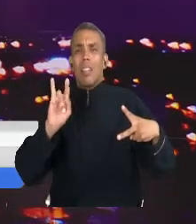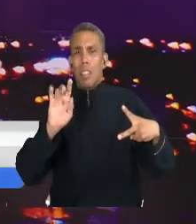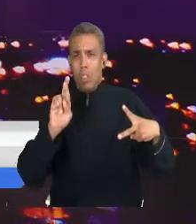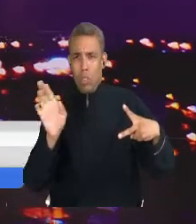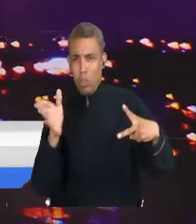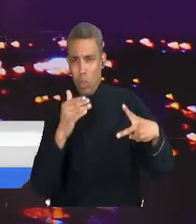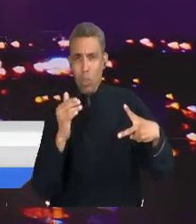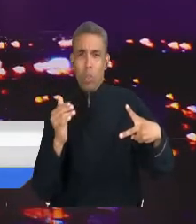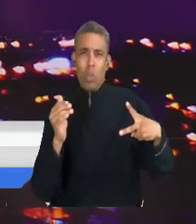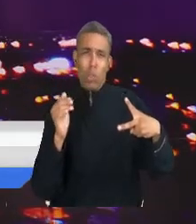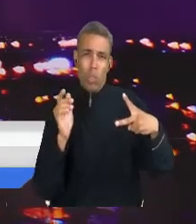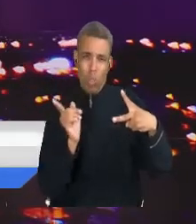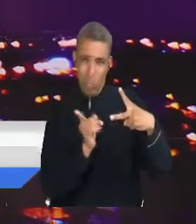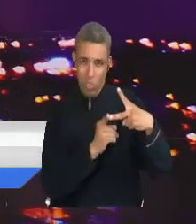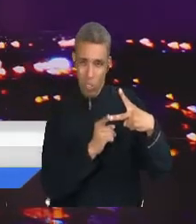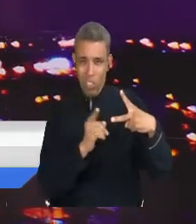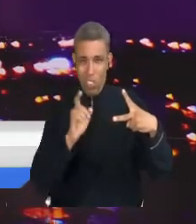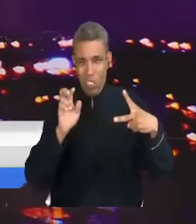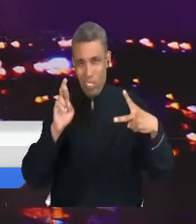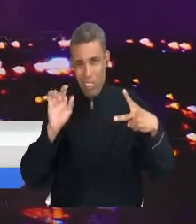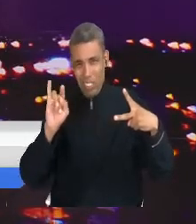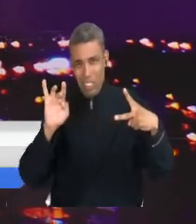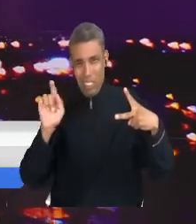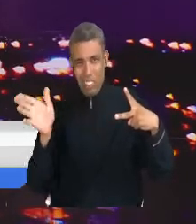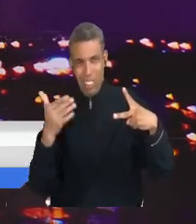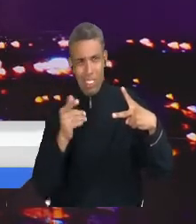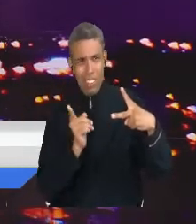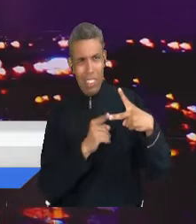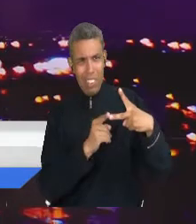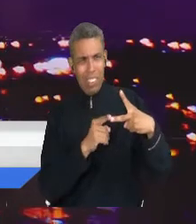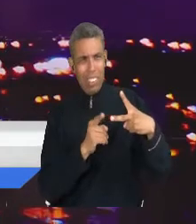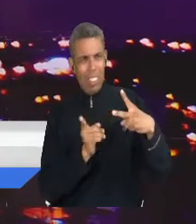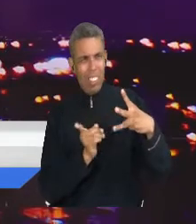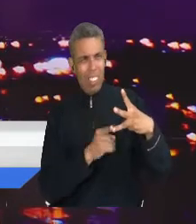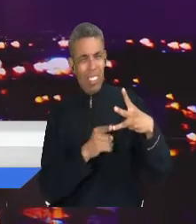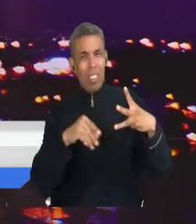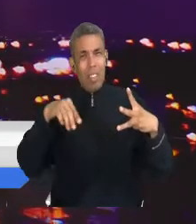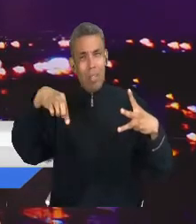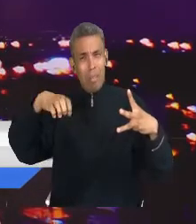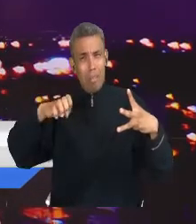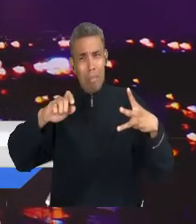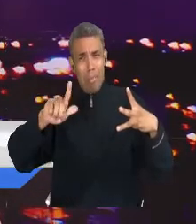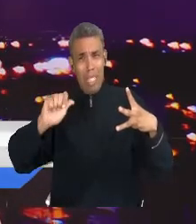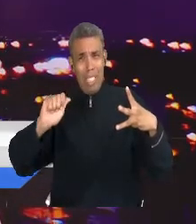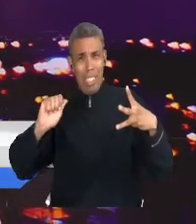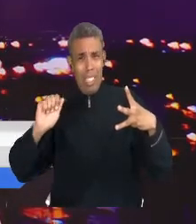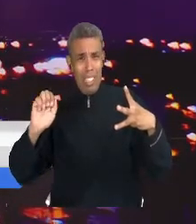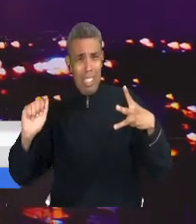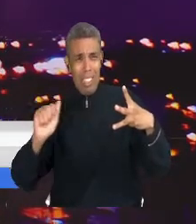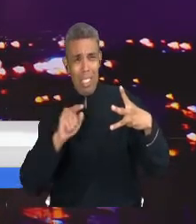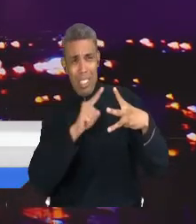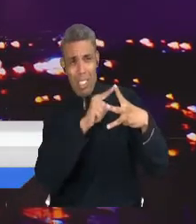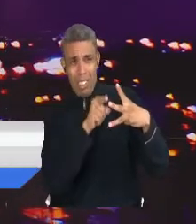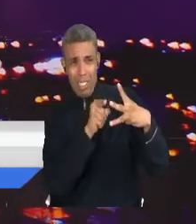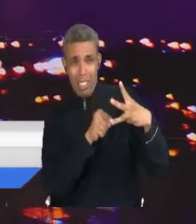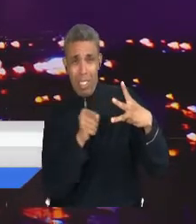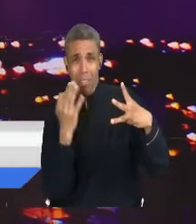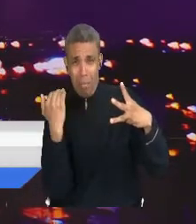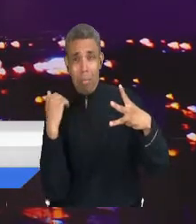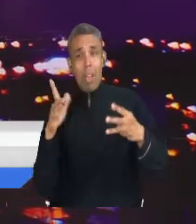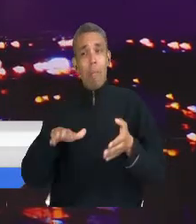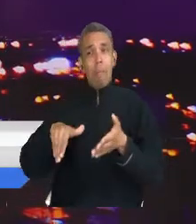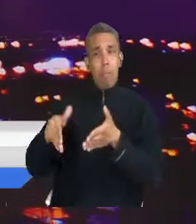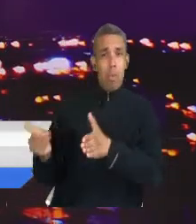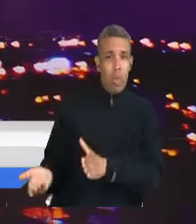Fernández, José Mesa y don Pedro Nel Calao Pérez, que se nos adelantaron, pero le vamos a hacer